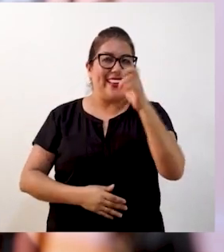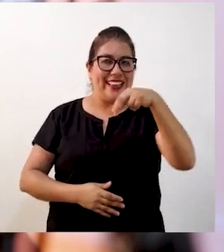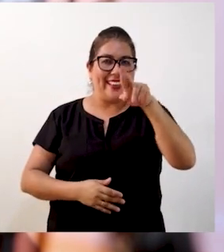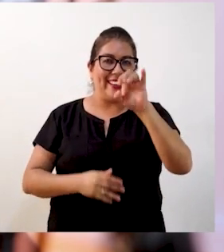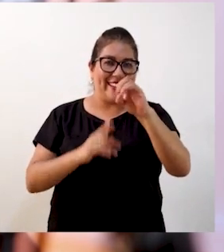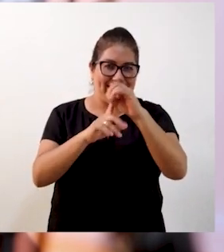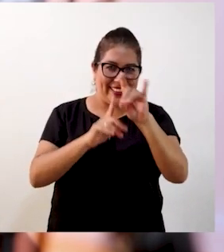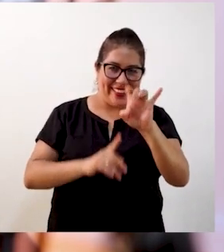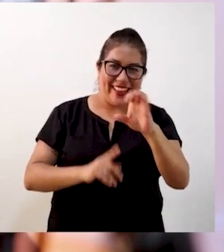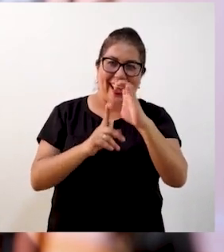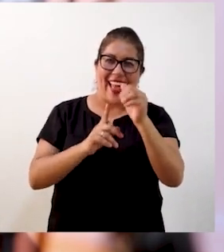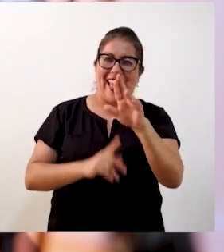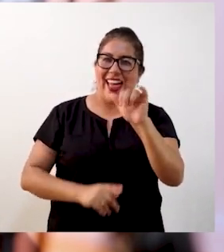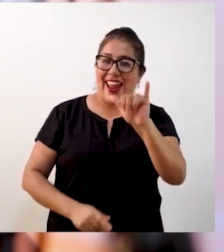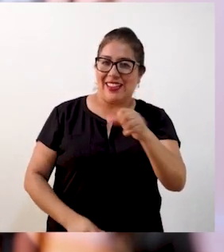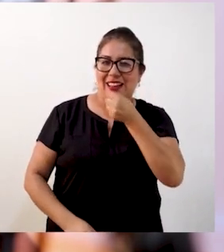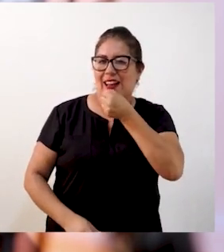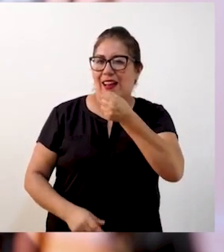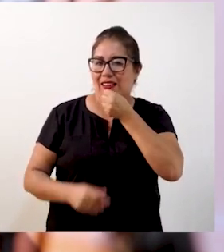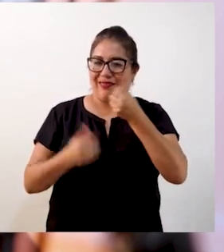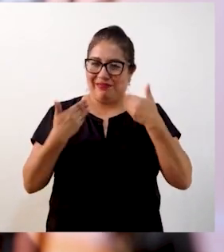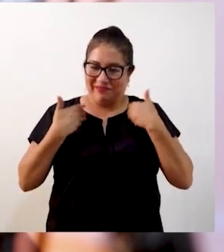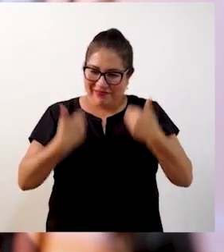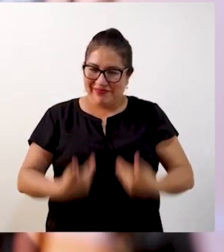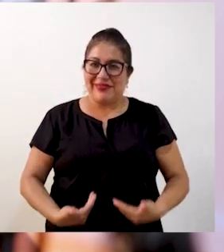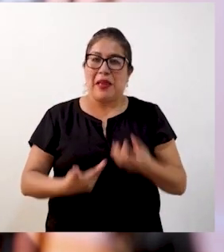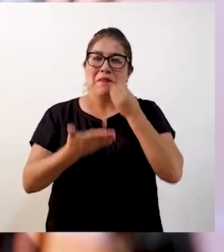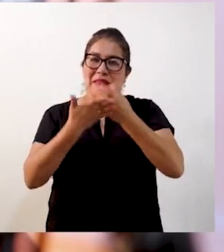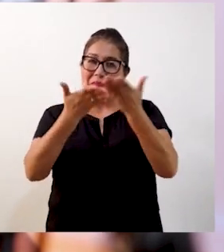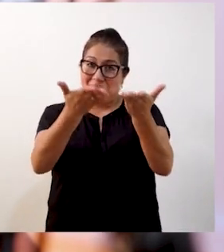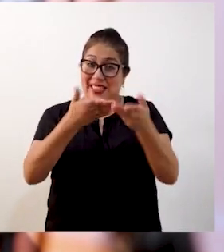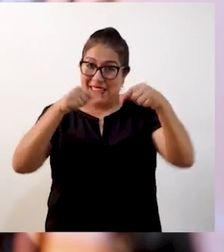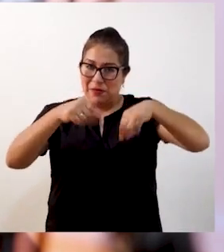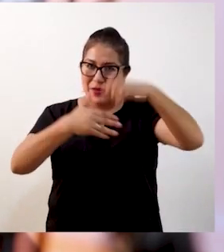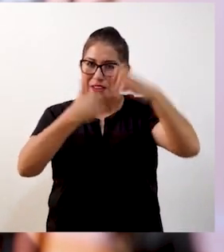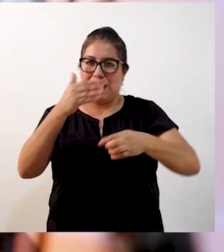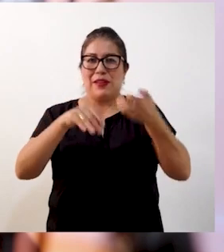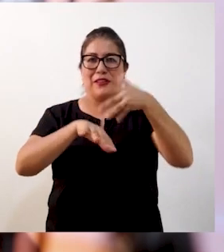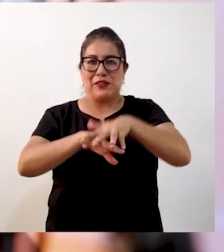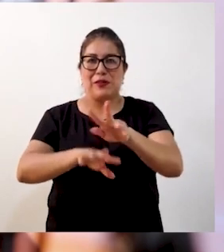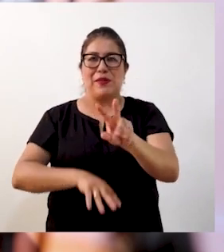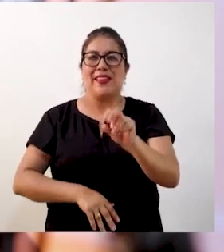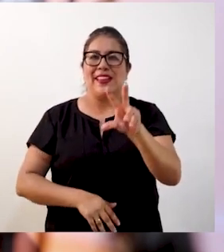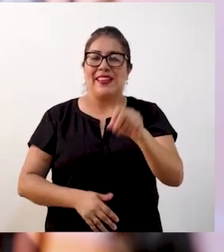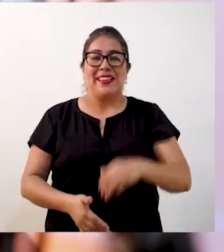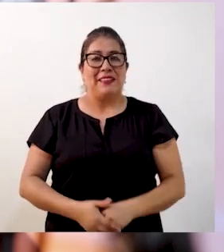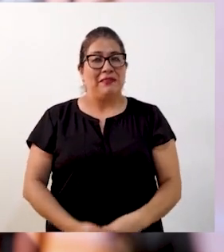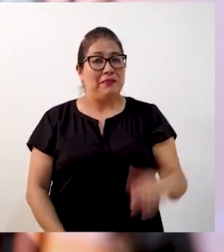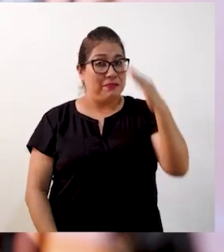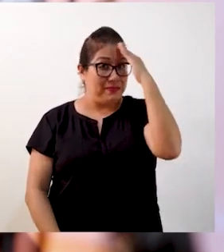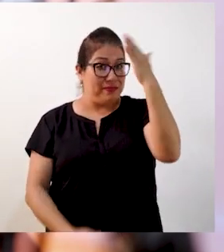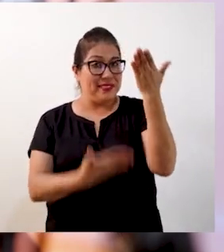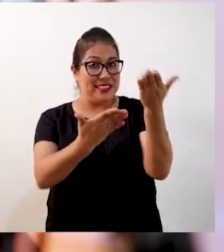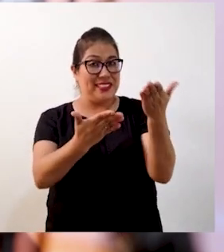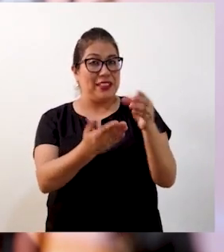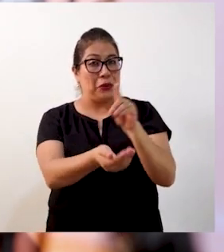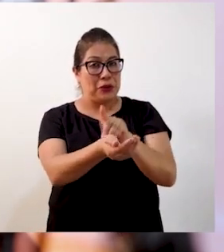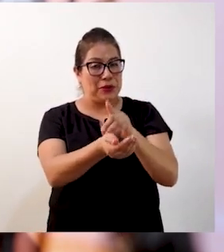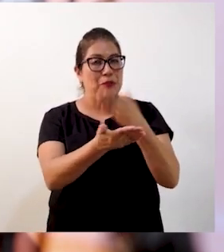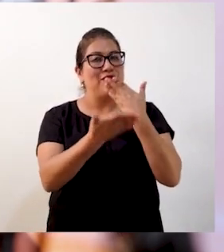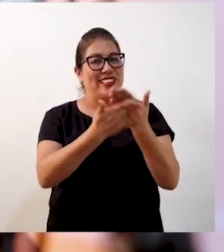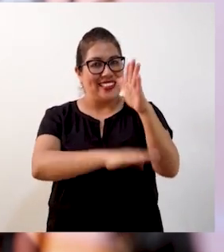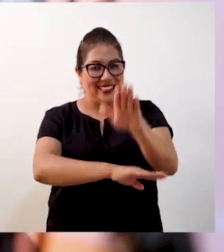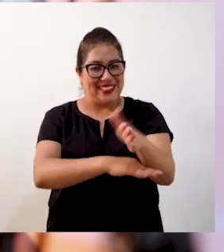Enrique Alberto Busto Garay, y les doy la más cordial bienvenida a Inclusión 2030. Doctor